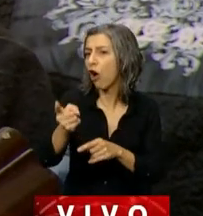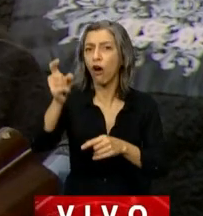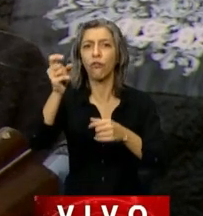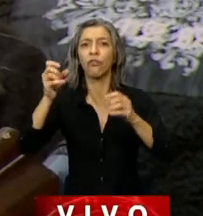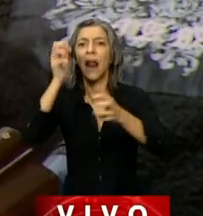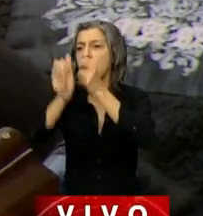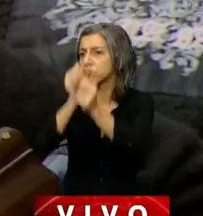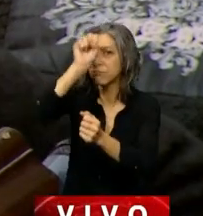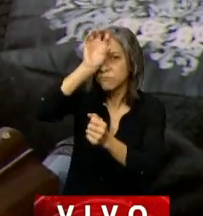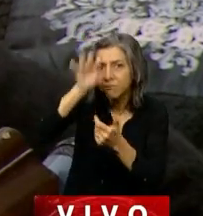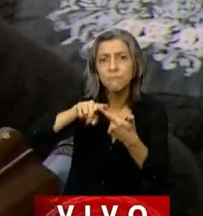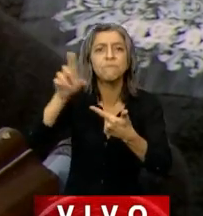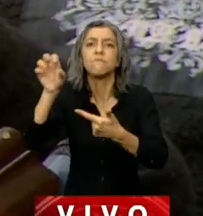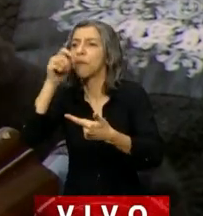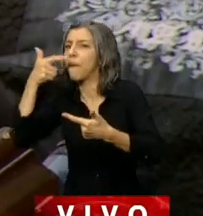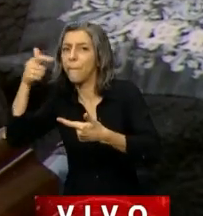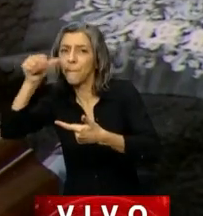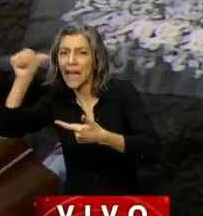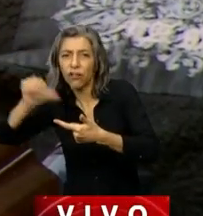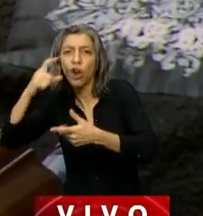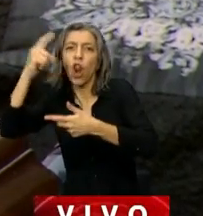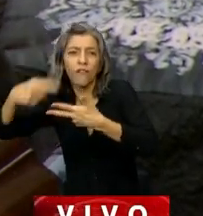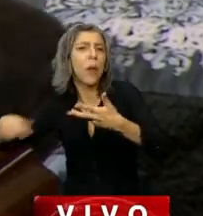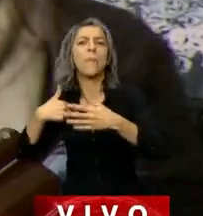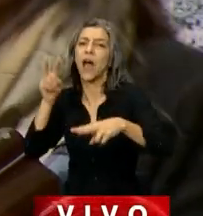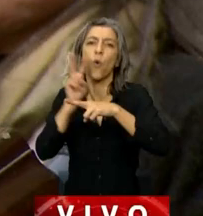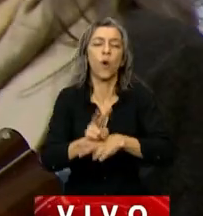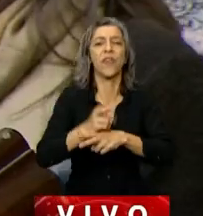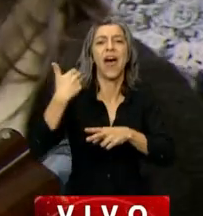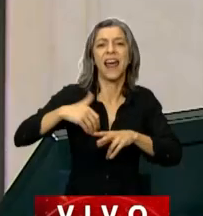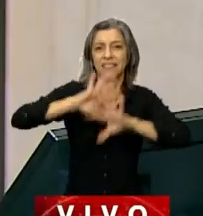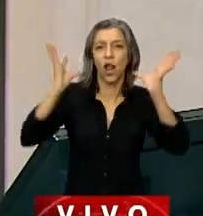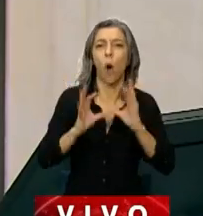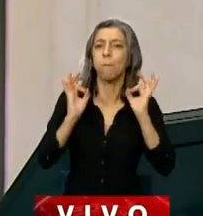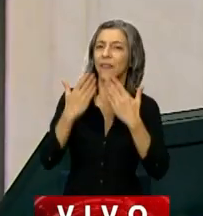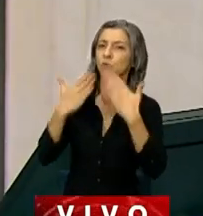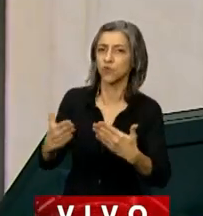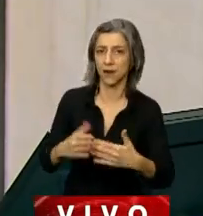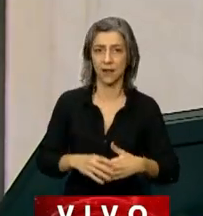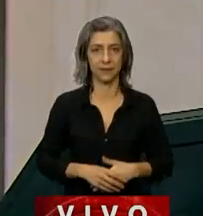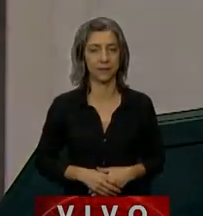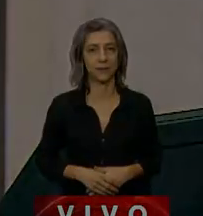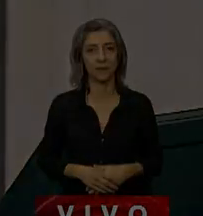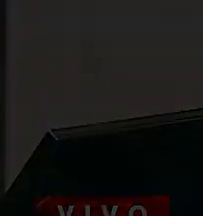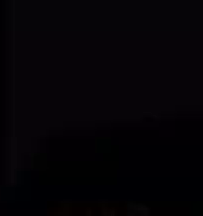las petroleras, defendiendo el ambiente y los bienes comunes. Muchas gracias. Gracias, diputada del Pla.